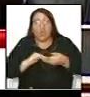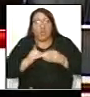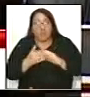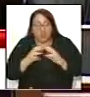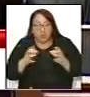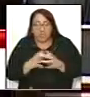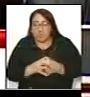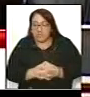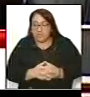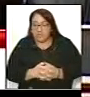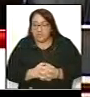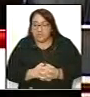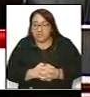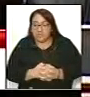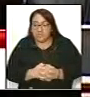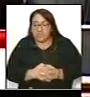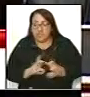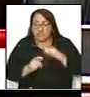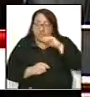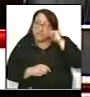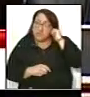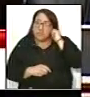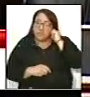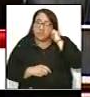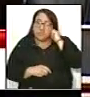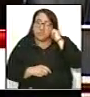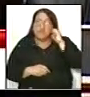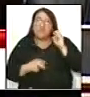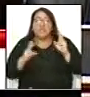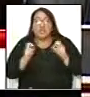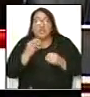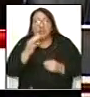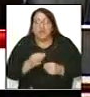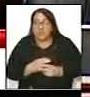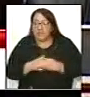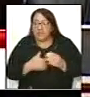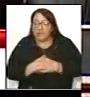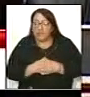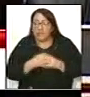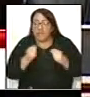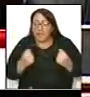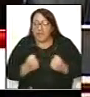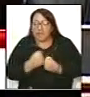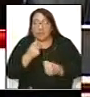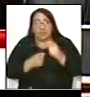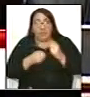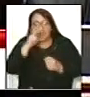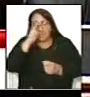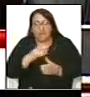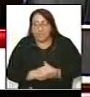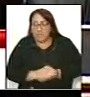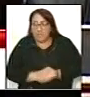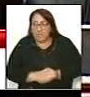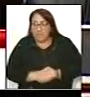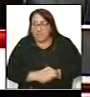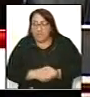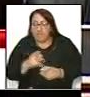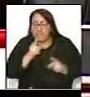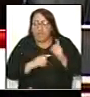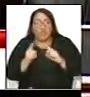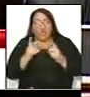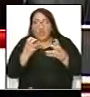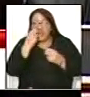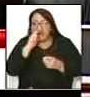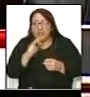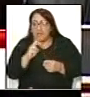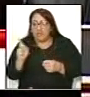comunidad. Era un tema que de alguna manera, directa o indirectamente, iba a afectar a los peruanos. Y algunos no lo quisieron